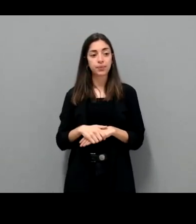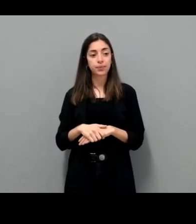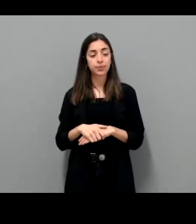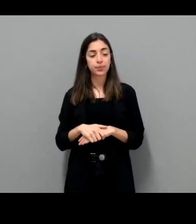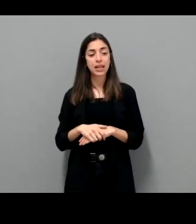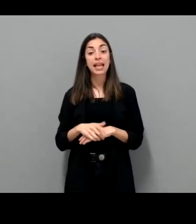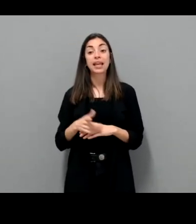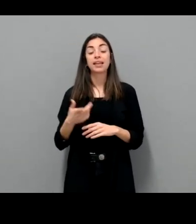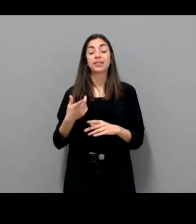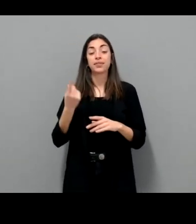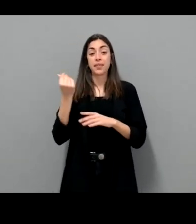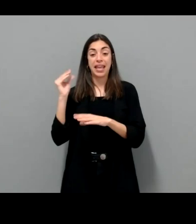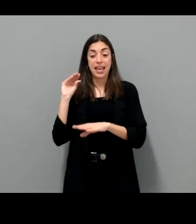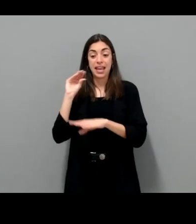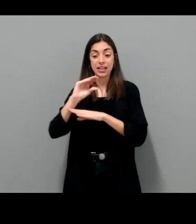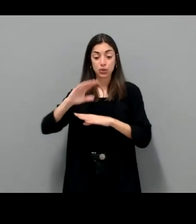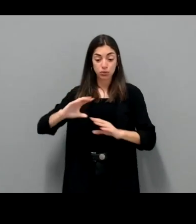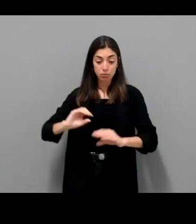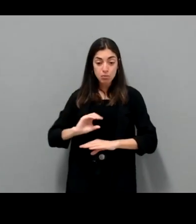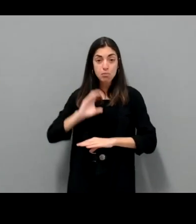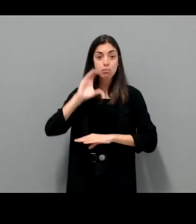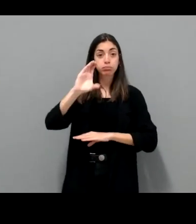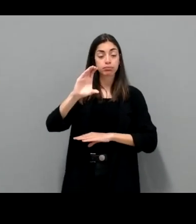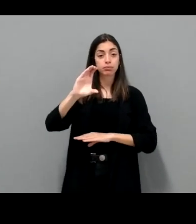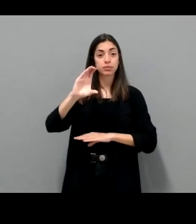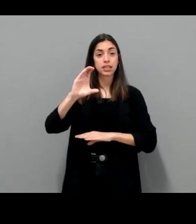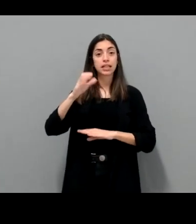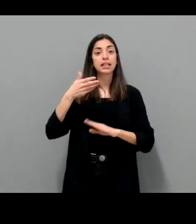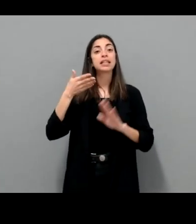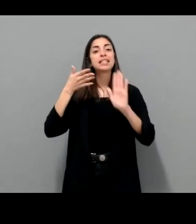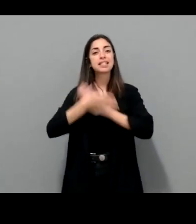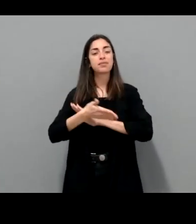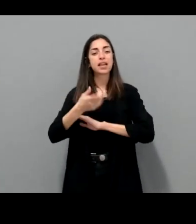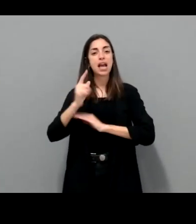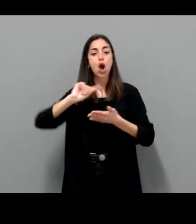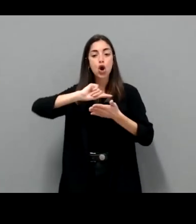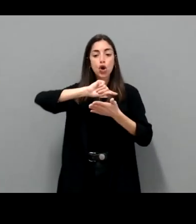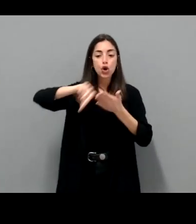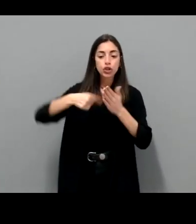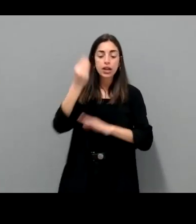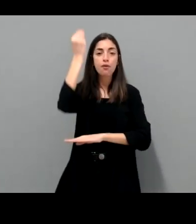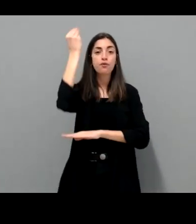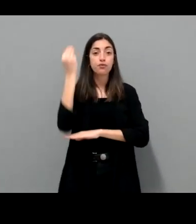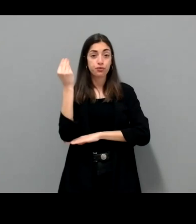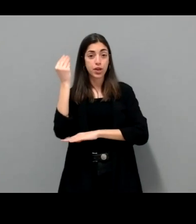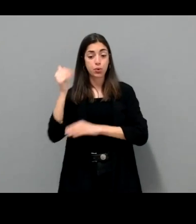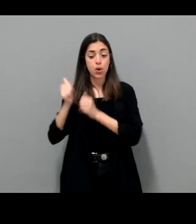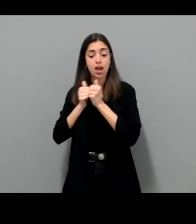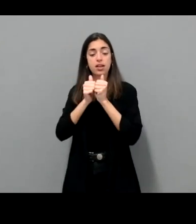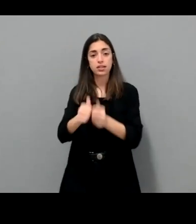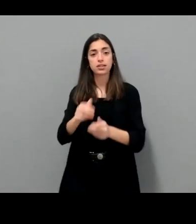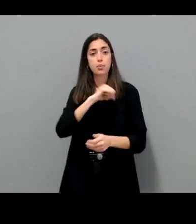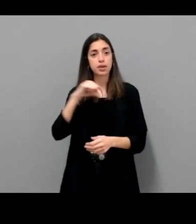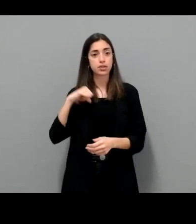sus ingresos, se le reducirá la cuantía por la contratación de la figura del asistente personal. Lo que